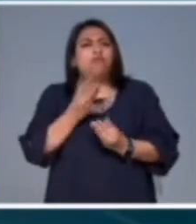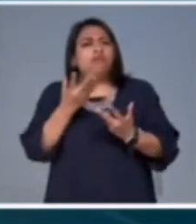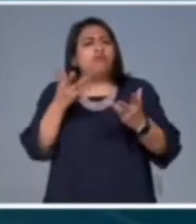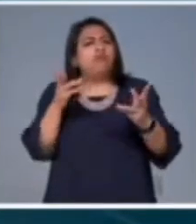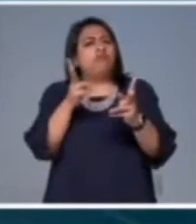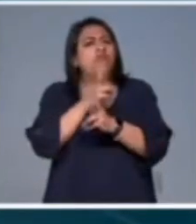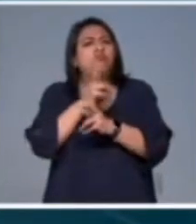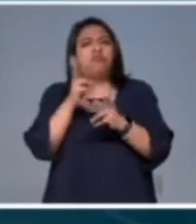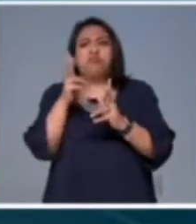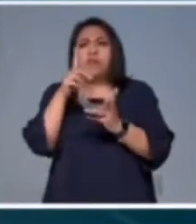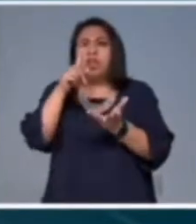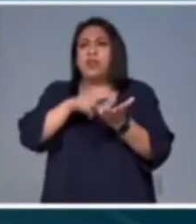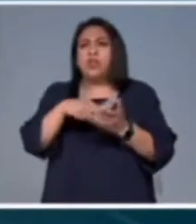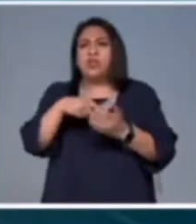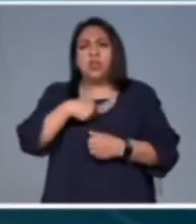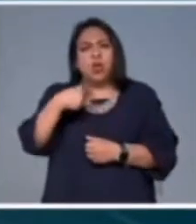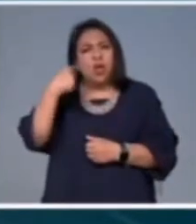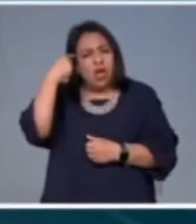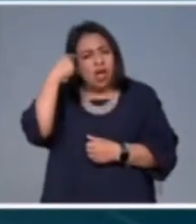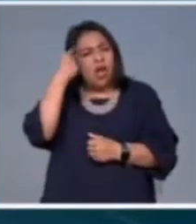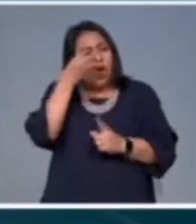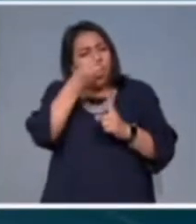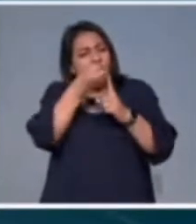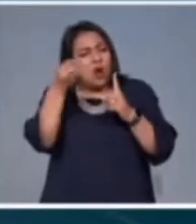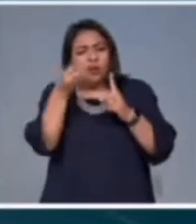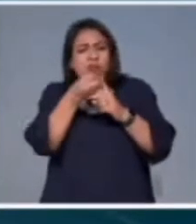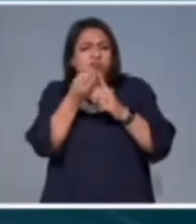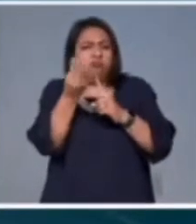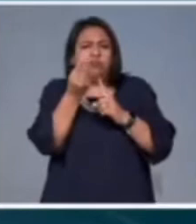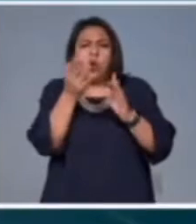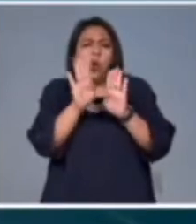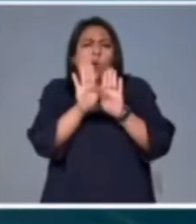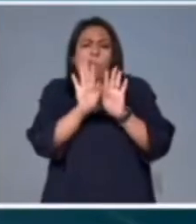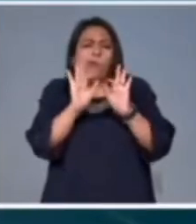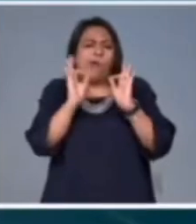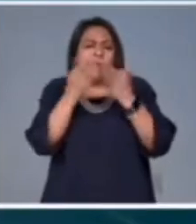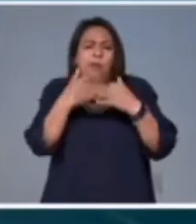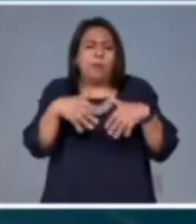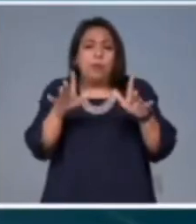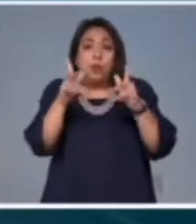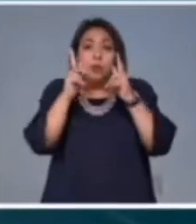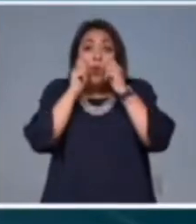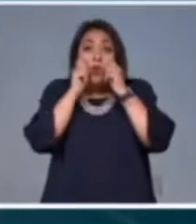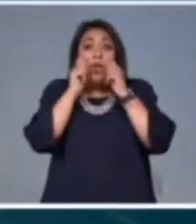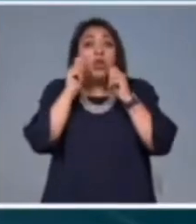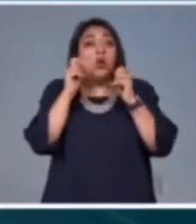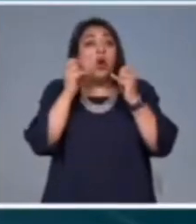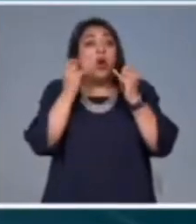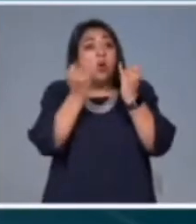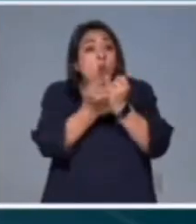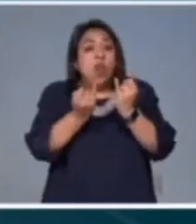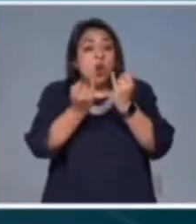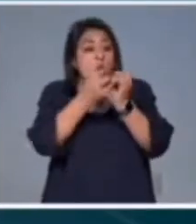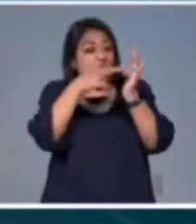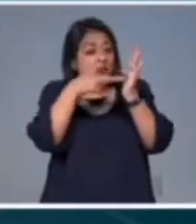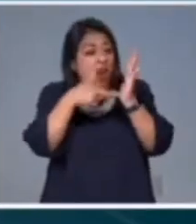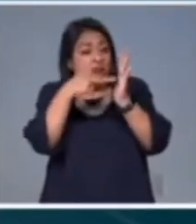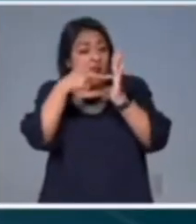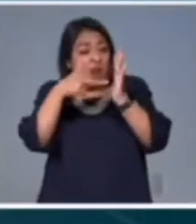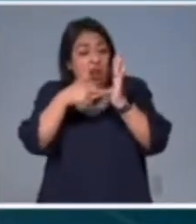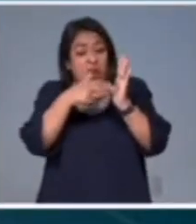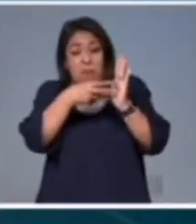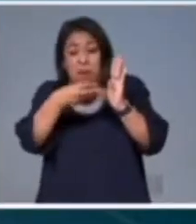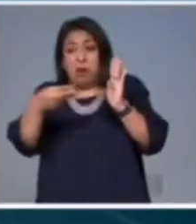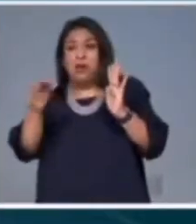como que se acomode dentro de mí en la forma que sea necesaria y no tanto repitiendo una fórmula que podría ser